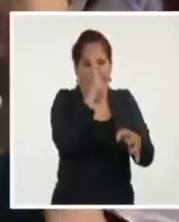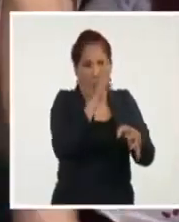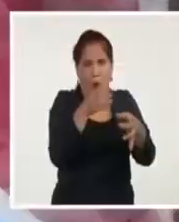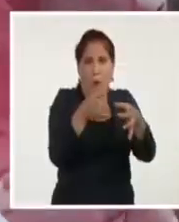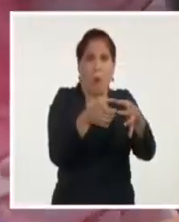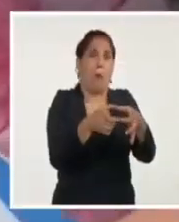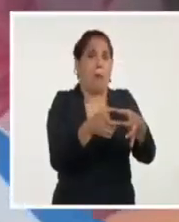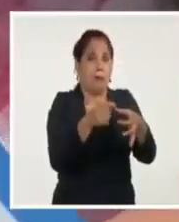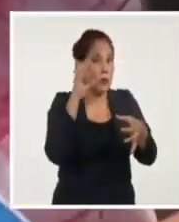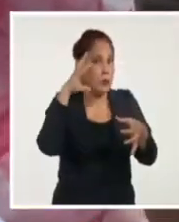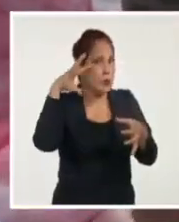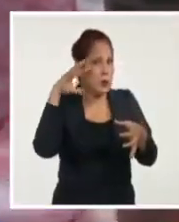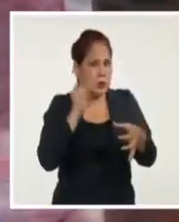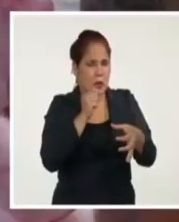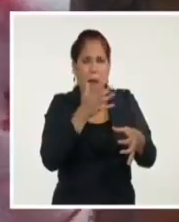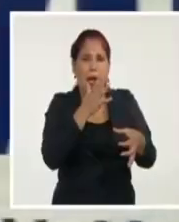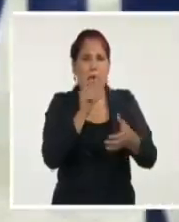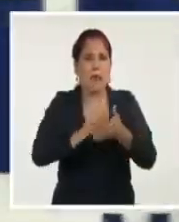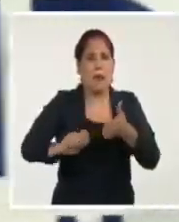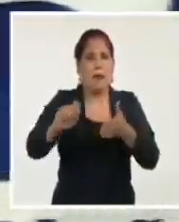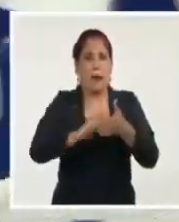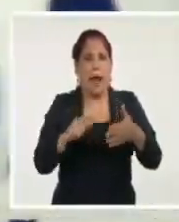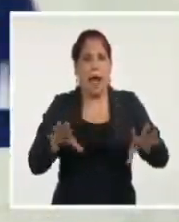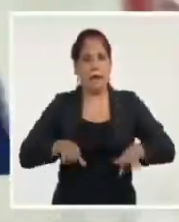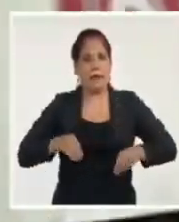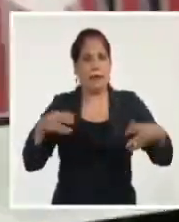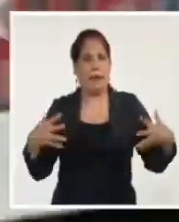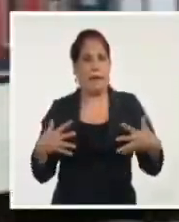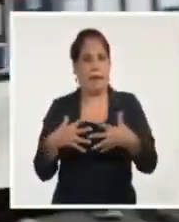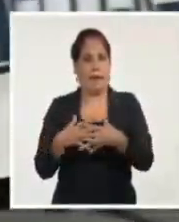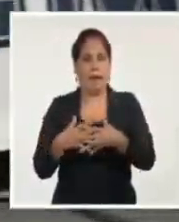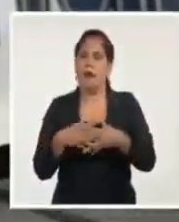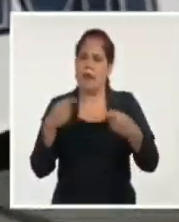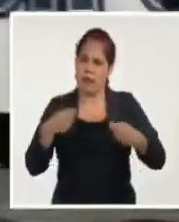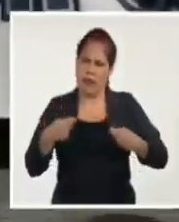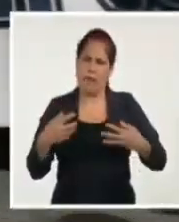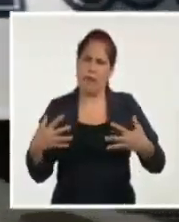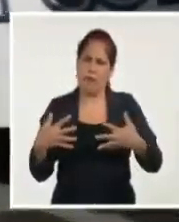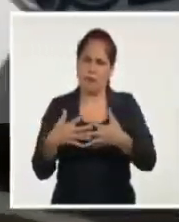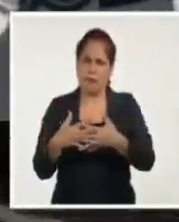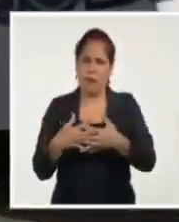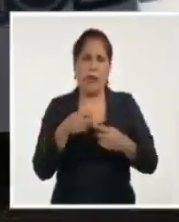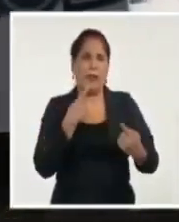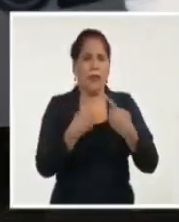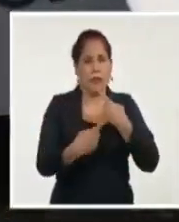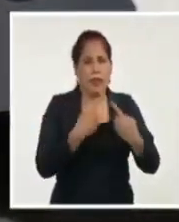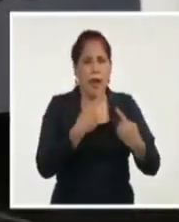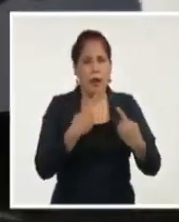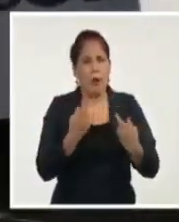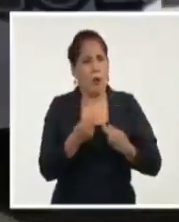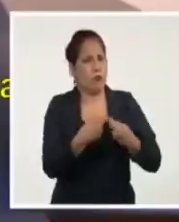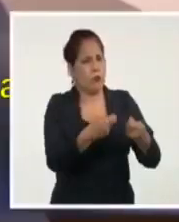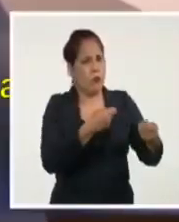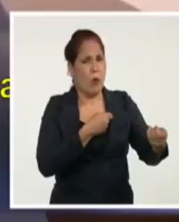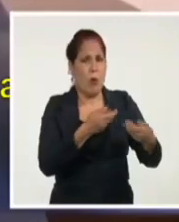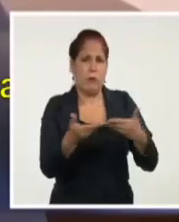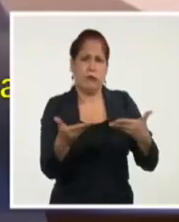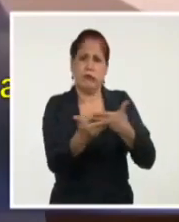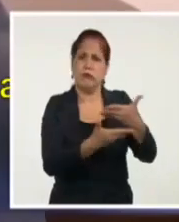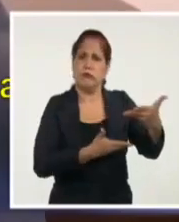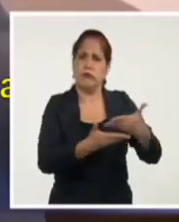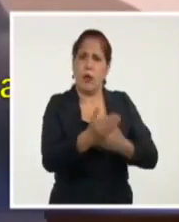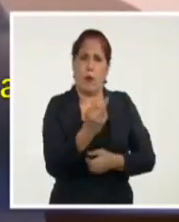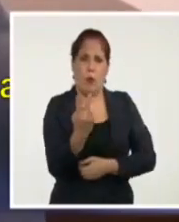no entiende ni tiene planes de aceptar nada relacionado con el diálogo o la negociación. When you